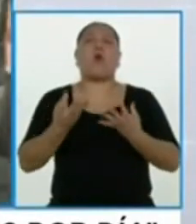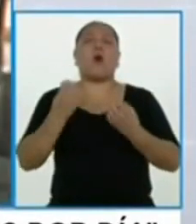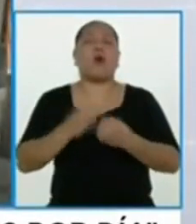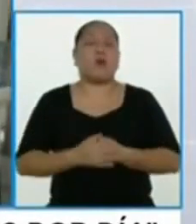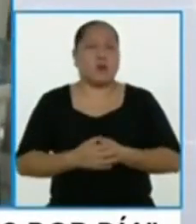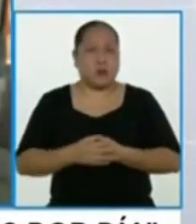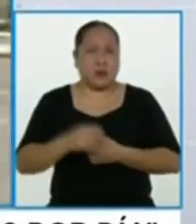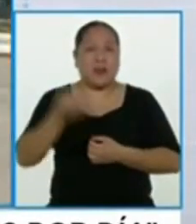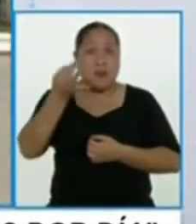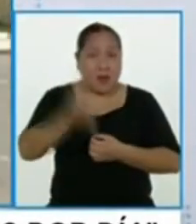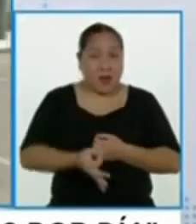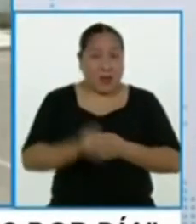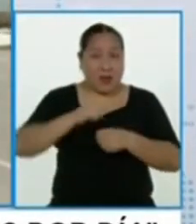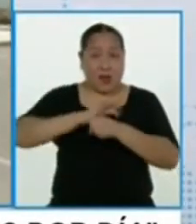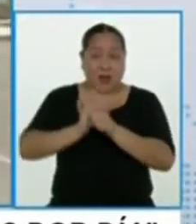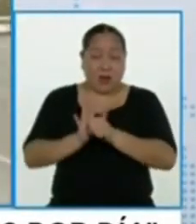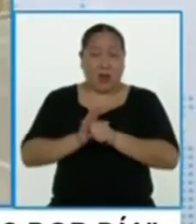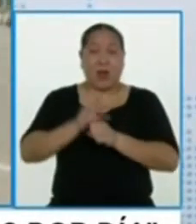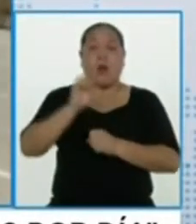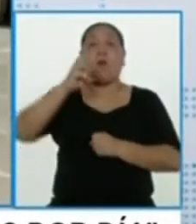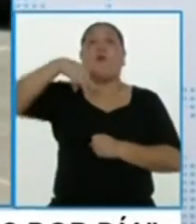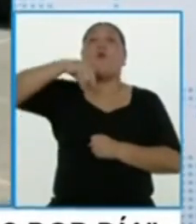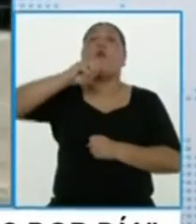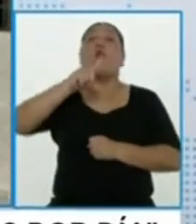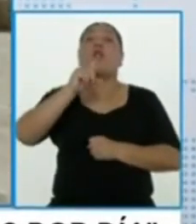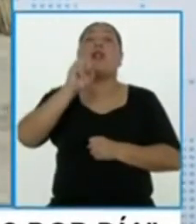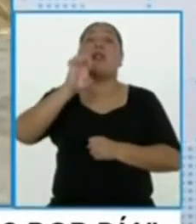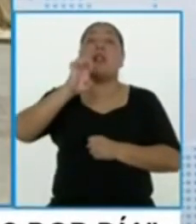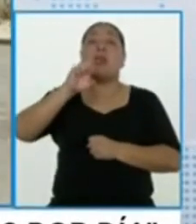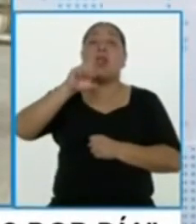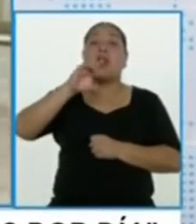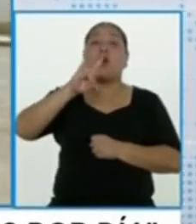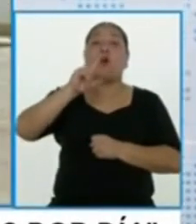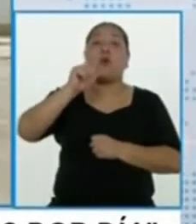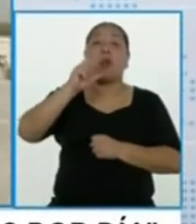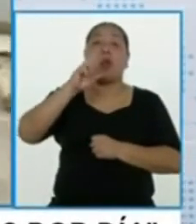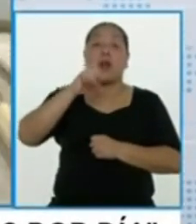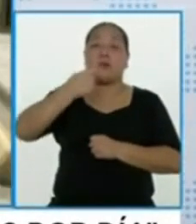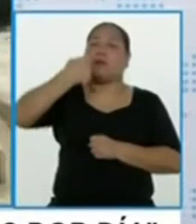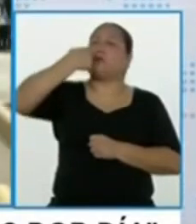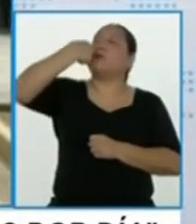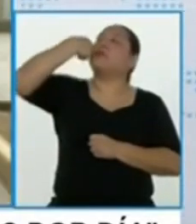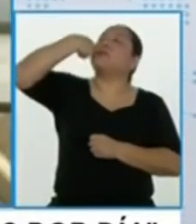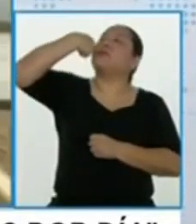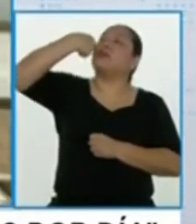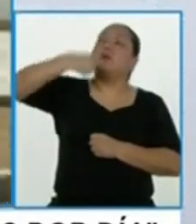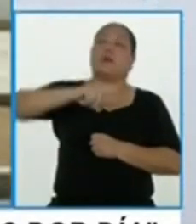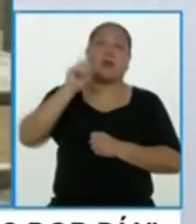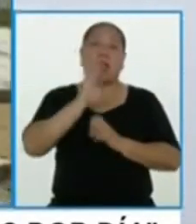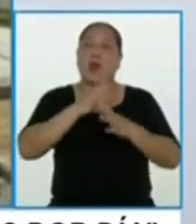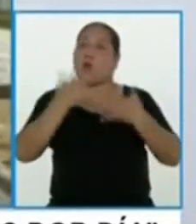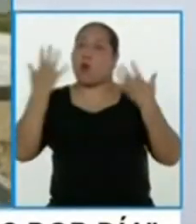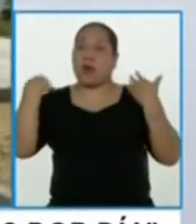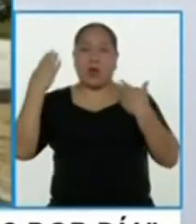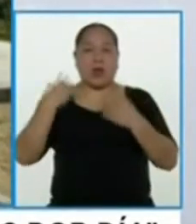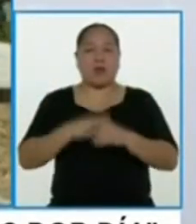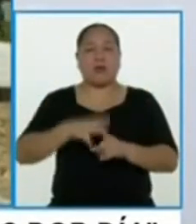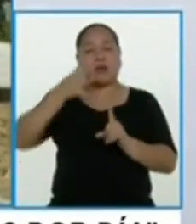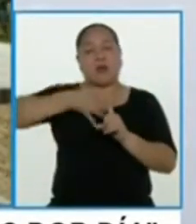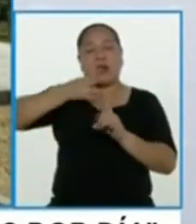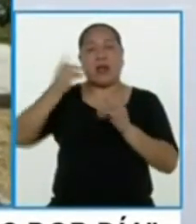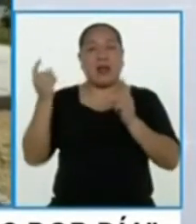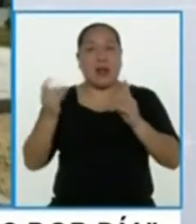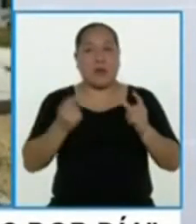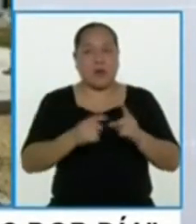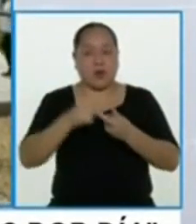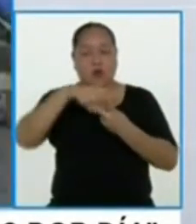moleculares y pruebas rápidas de antígeno. Por fin hemos dejado esa metidaza de pata de las pruebas rápidas de anticuerpos. Tenemos esta y